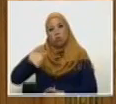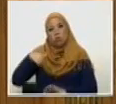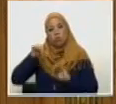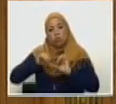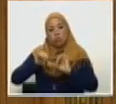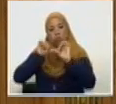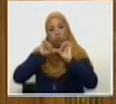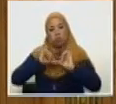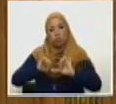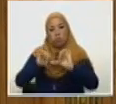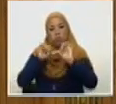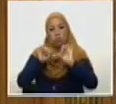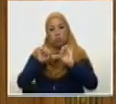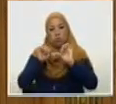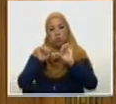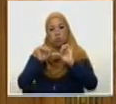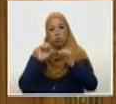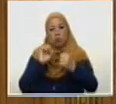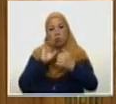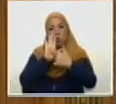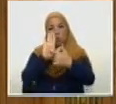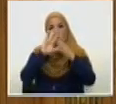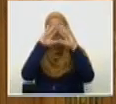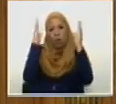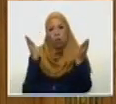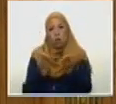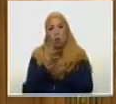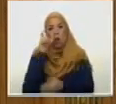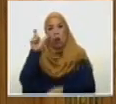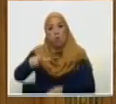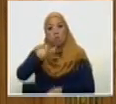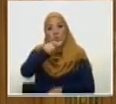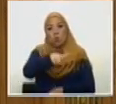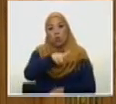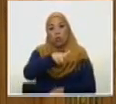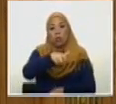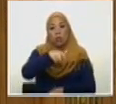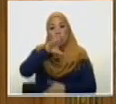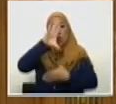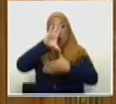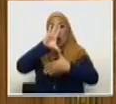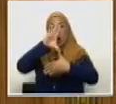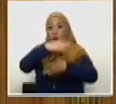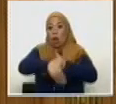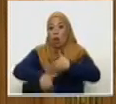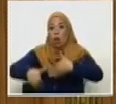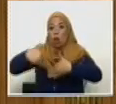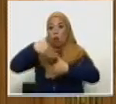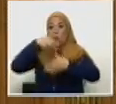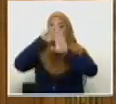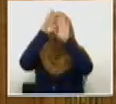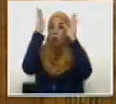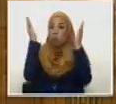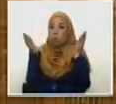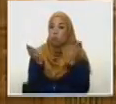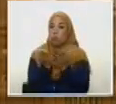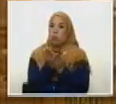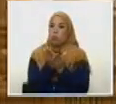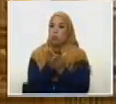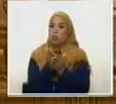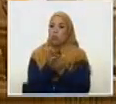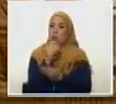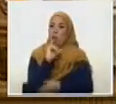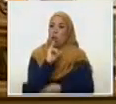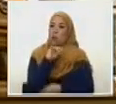continuemos diciéndole a nuestro pueblo, a nuestra América y al mundo, que aquí